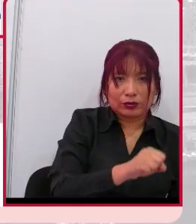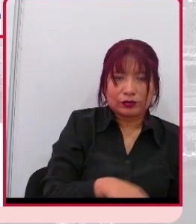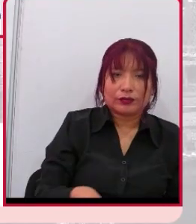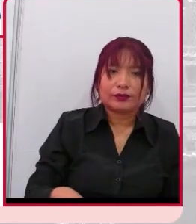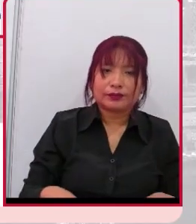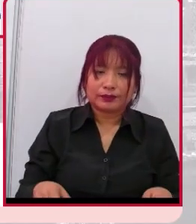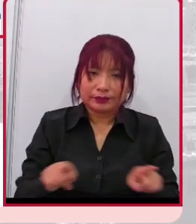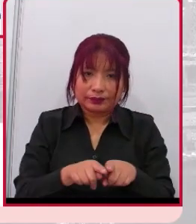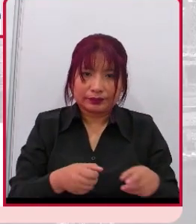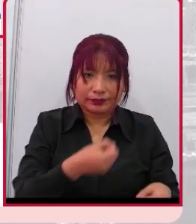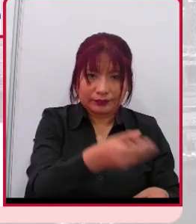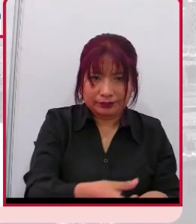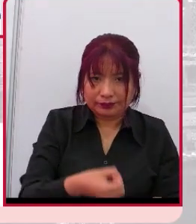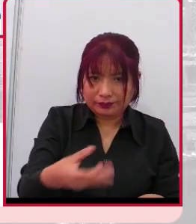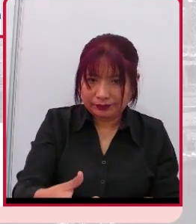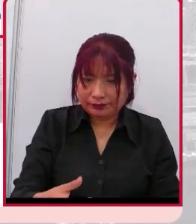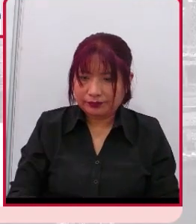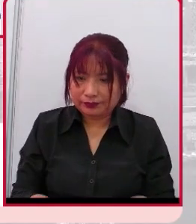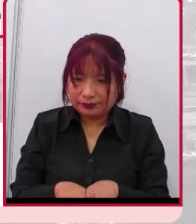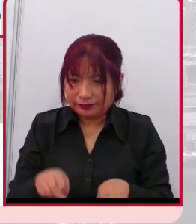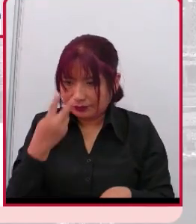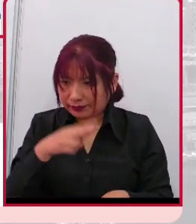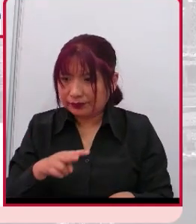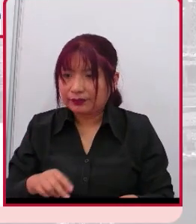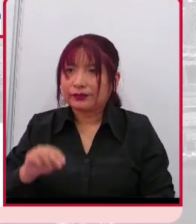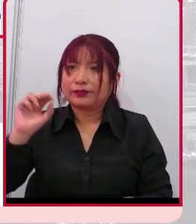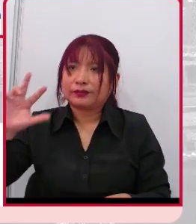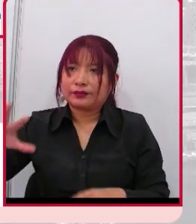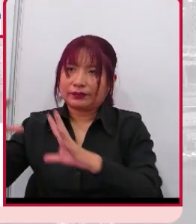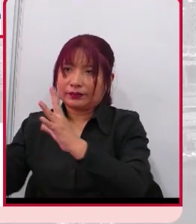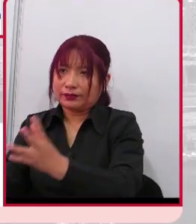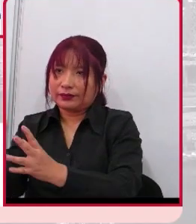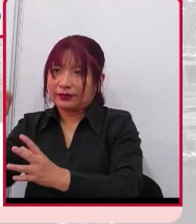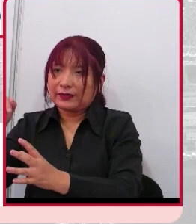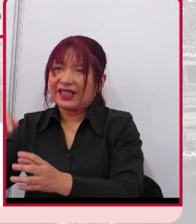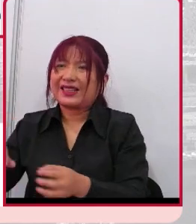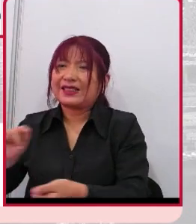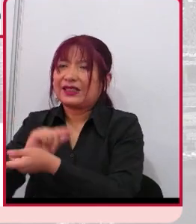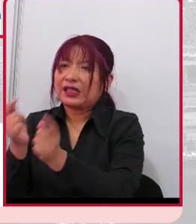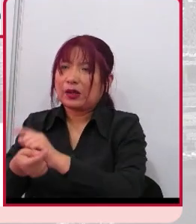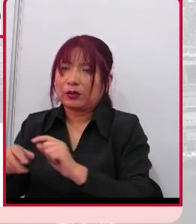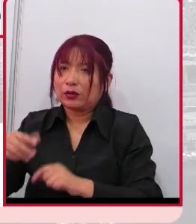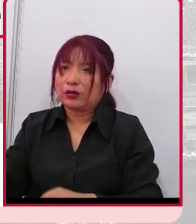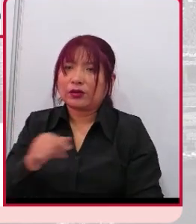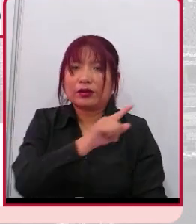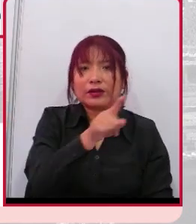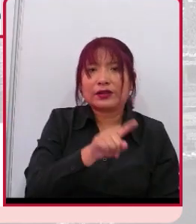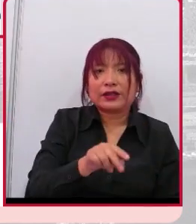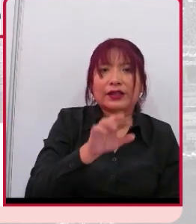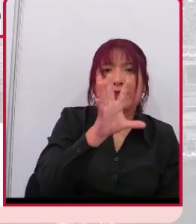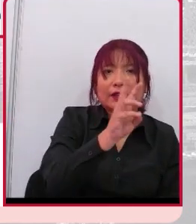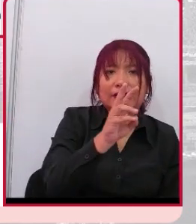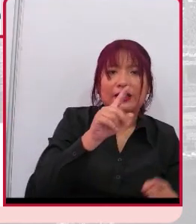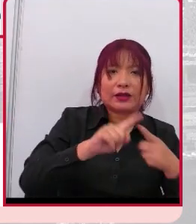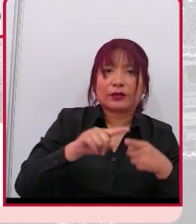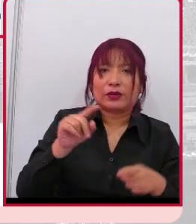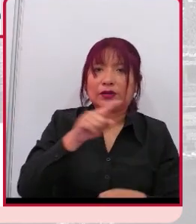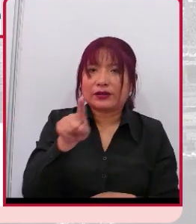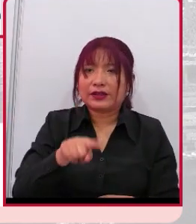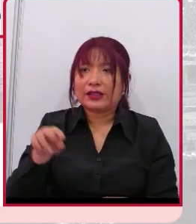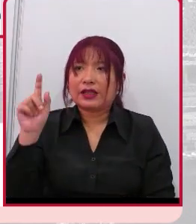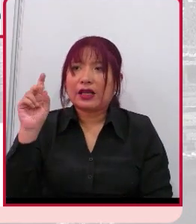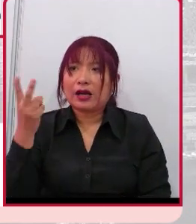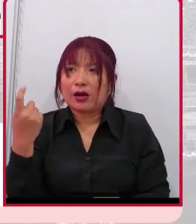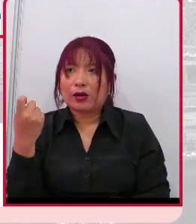la muestra 3 y validaba un poco lo que habíamos obtenido en las pruebas batch, el cambio total de Z6 por Z11. Finalmente,